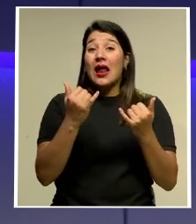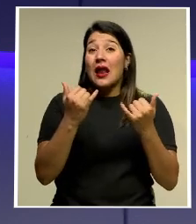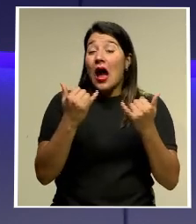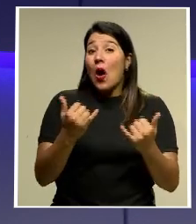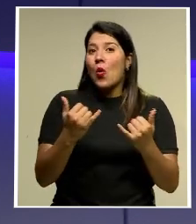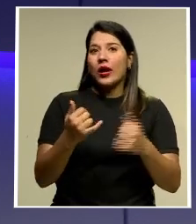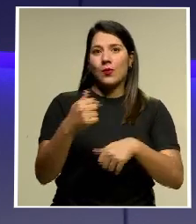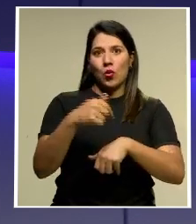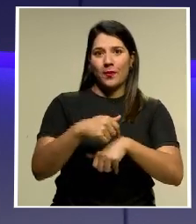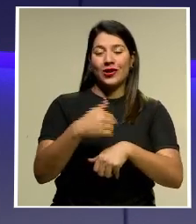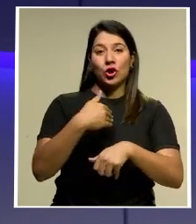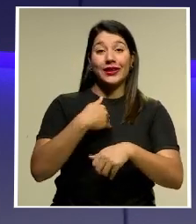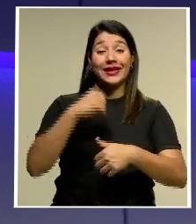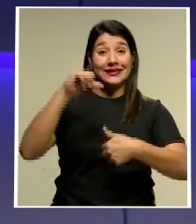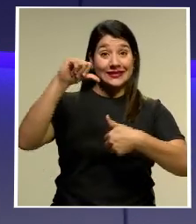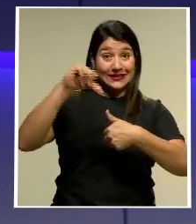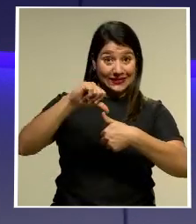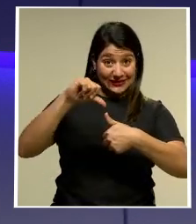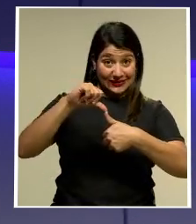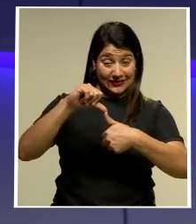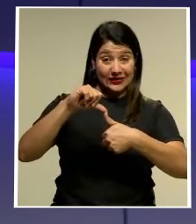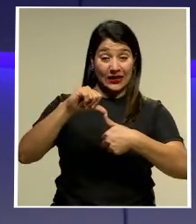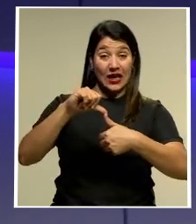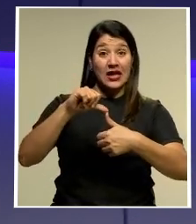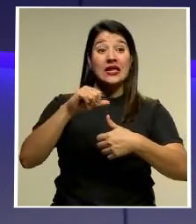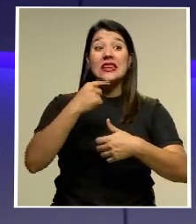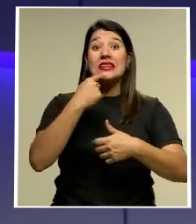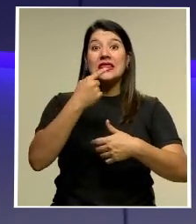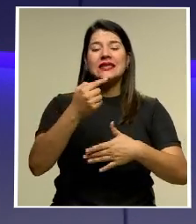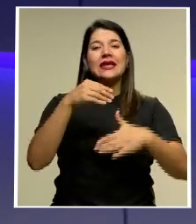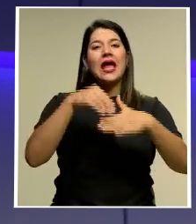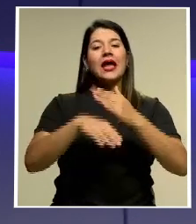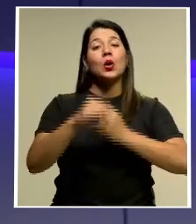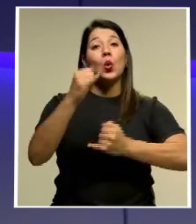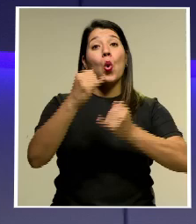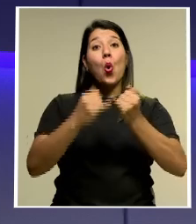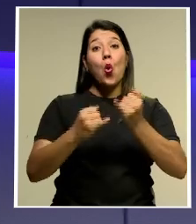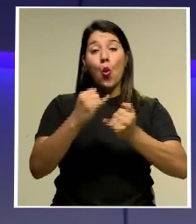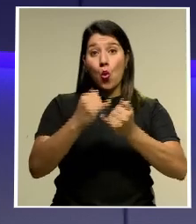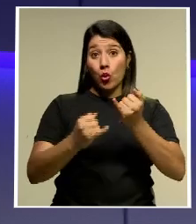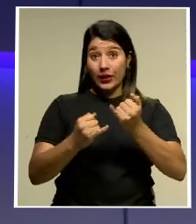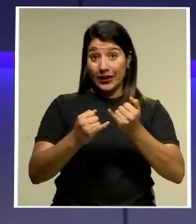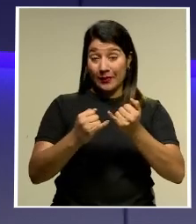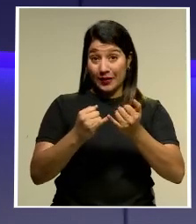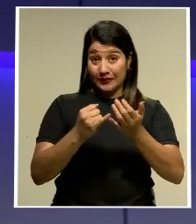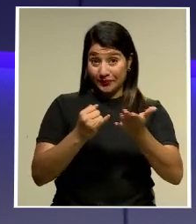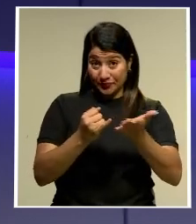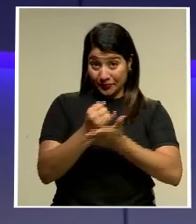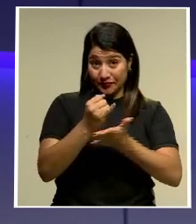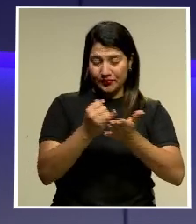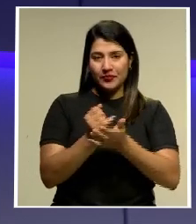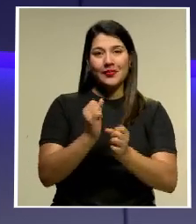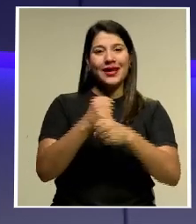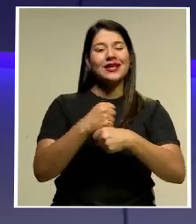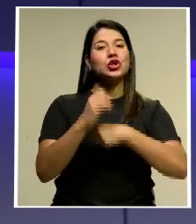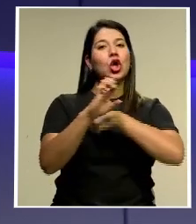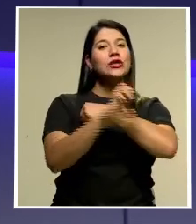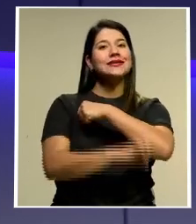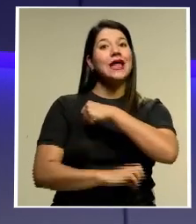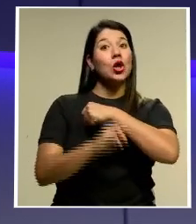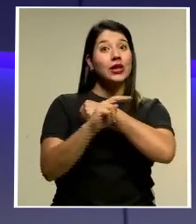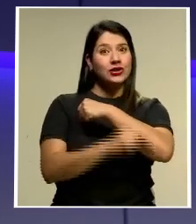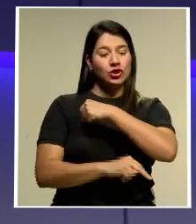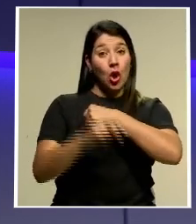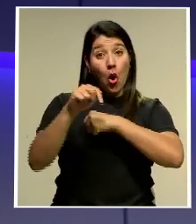hoy Centroamérica, el último informe del estado de la región, cuyos hallazgos se presentaron esta